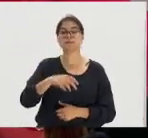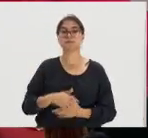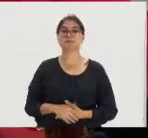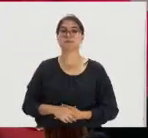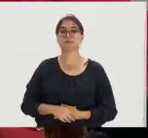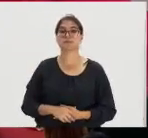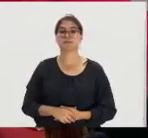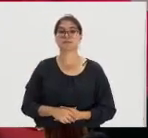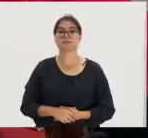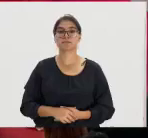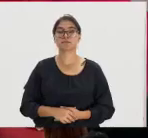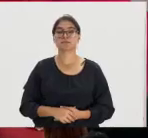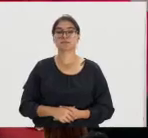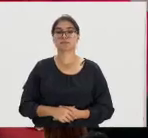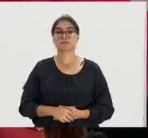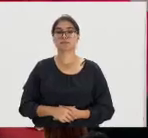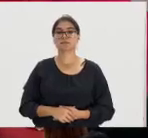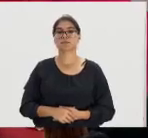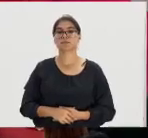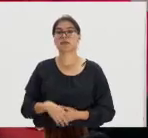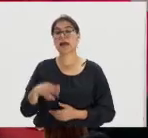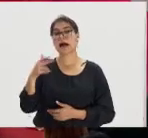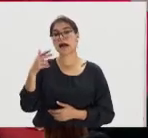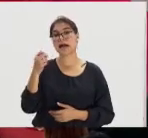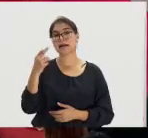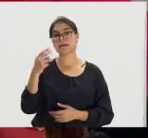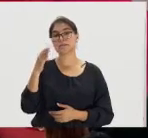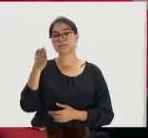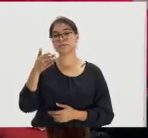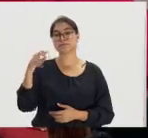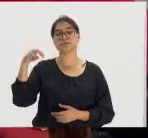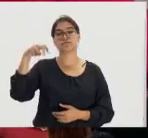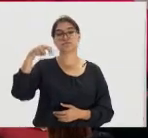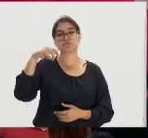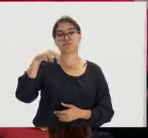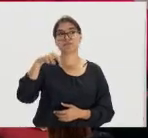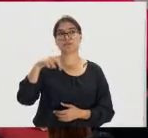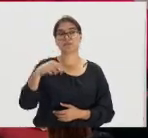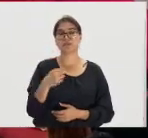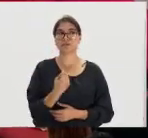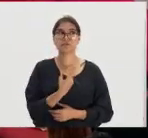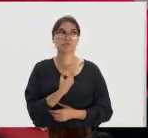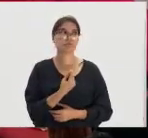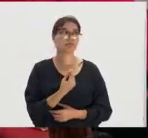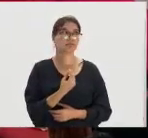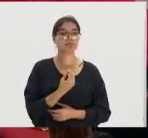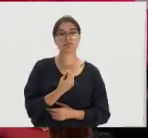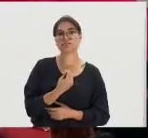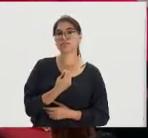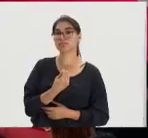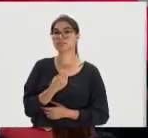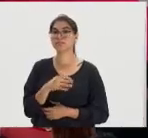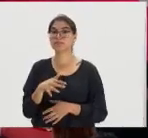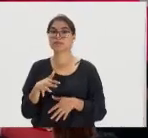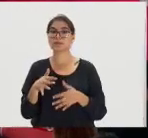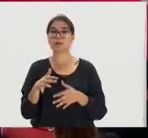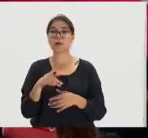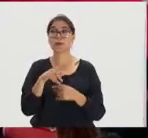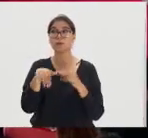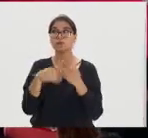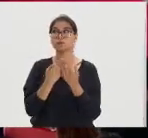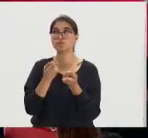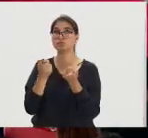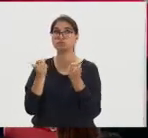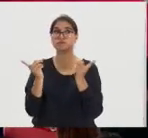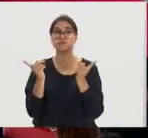Bajé por la bajada a las 12:30. Y me puse un poco nerviúdico, porque en todo el sector estaban estos